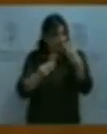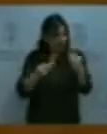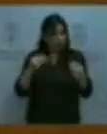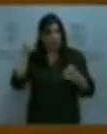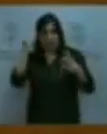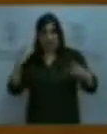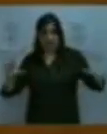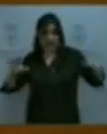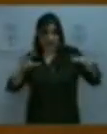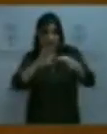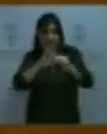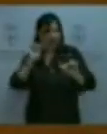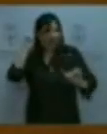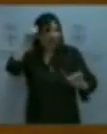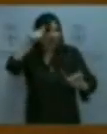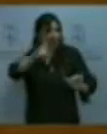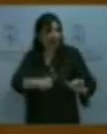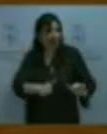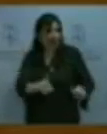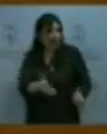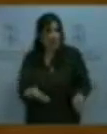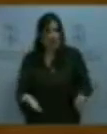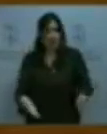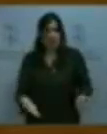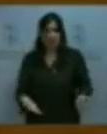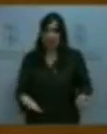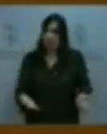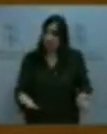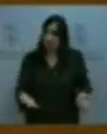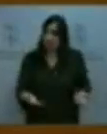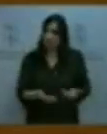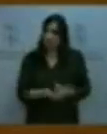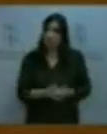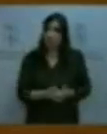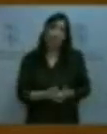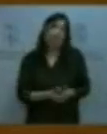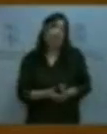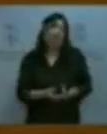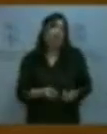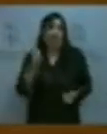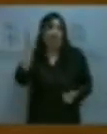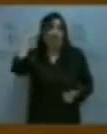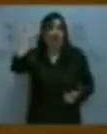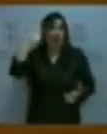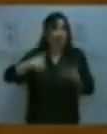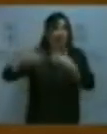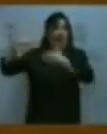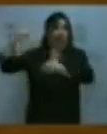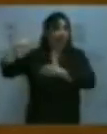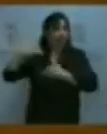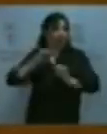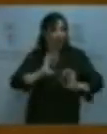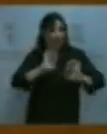retrotraigamos a la prehistoria, que no sé si usted ha hablado de eso, y no de la realidad actual?